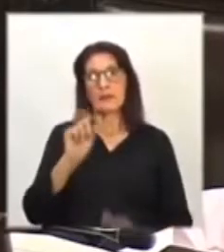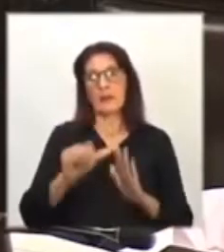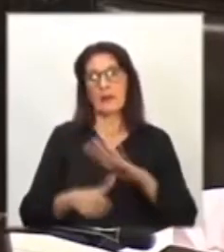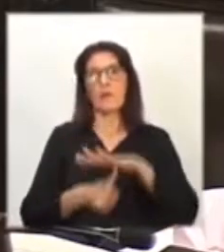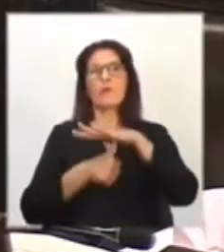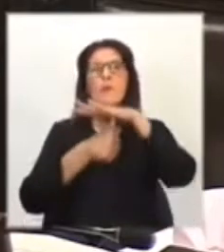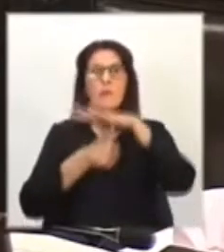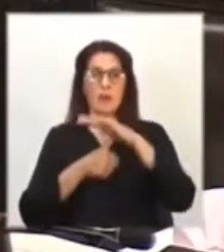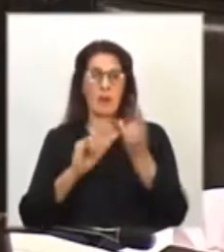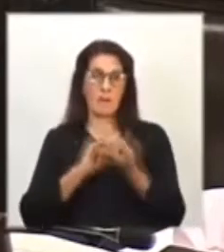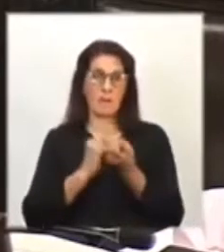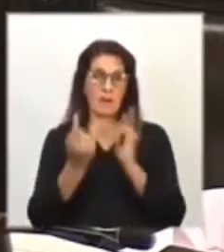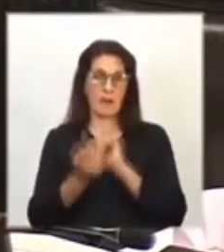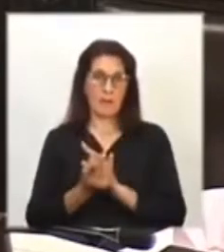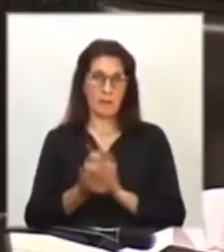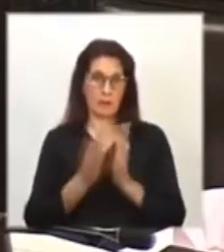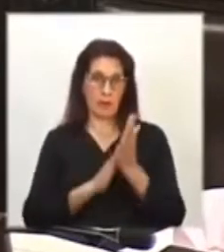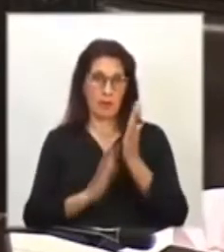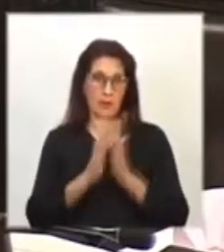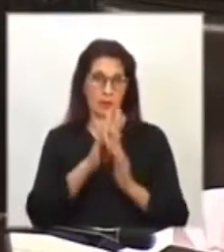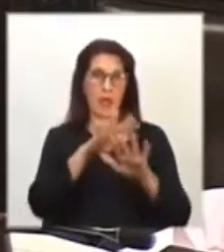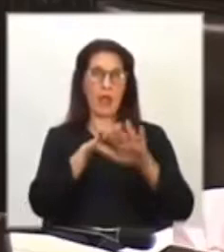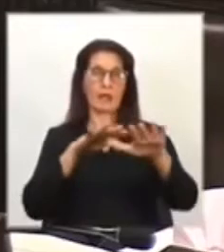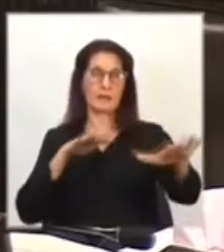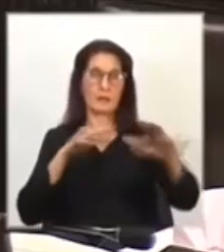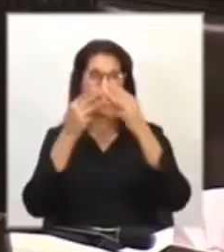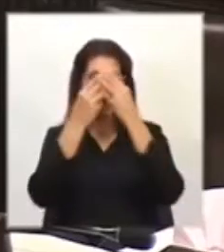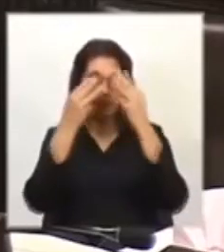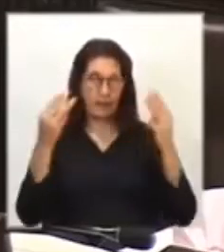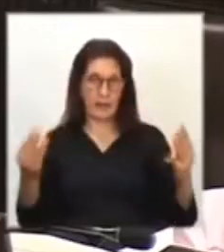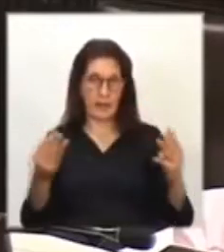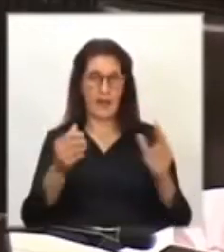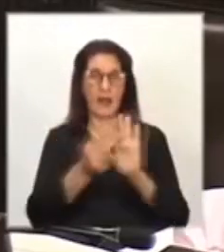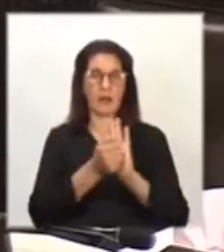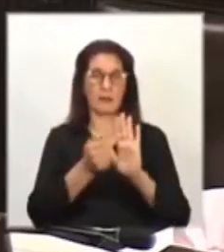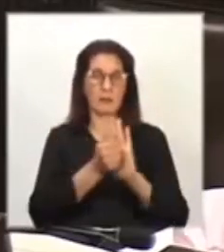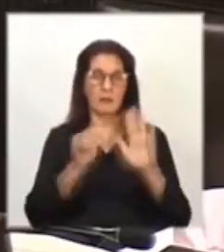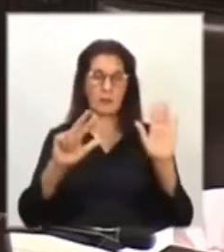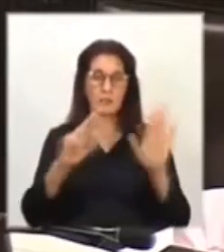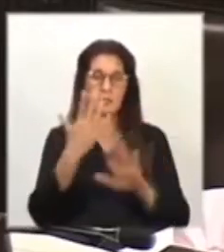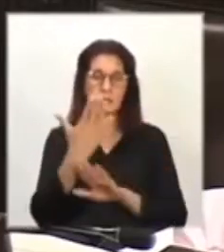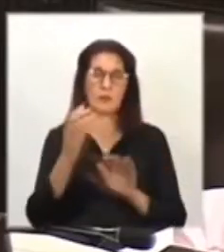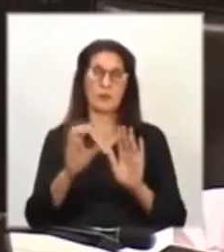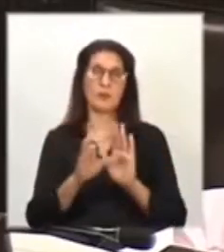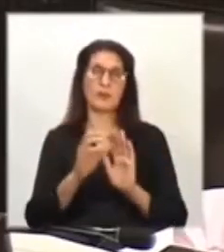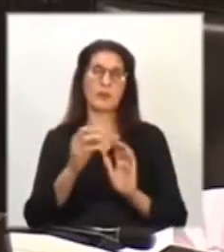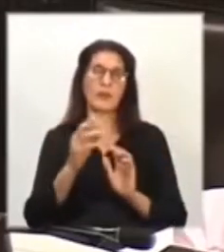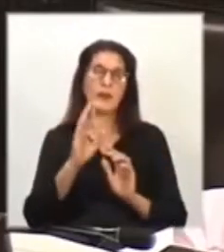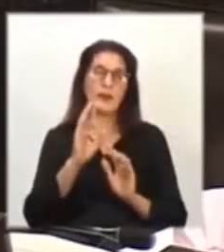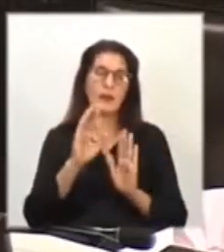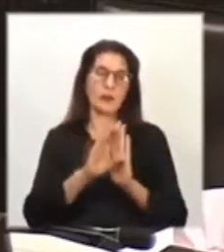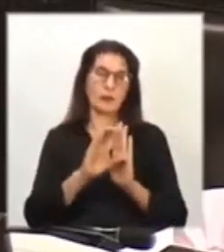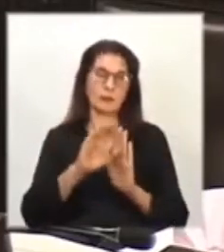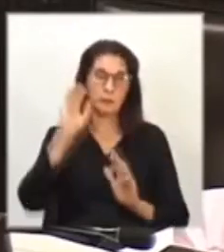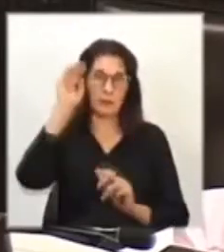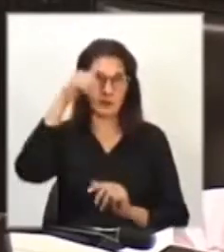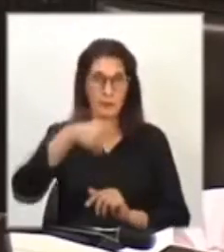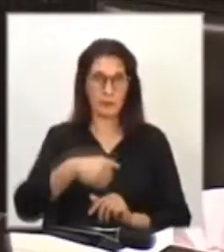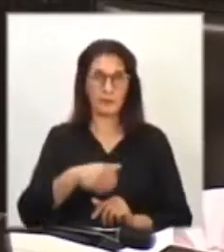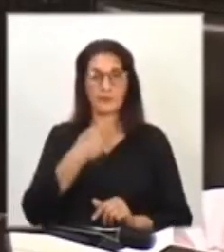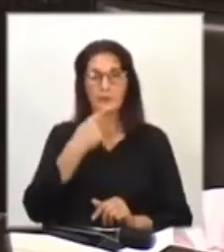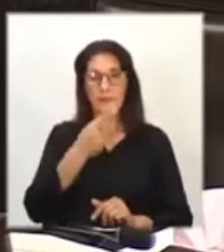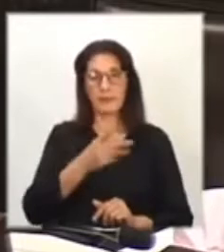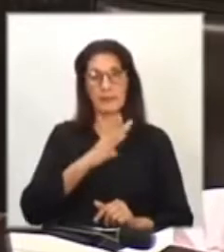Nacional. La Asamblea General, el artículo 85 de la Constitución de la República, establece que conceder